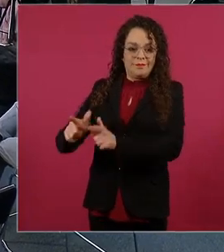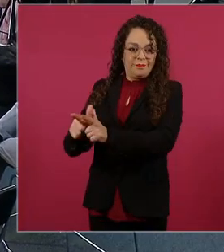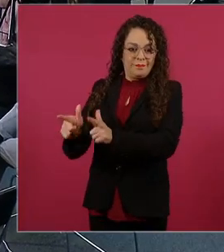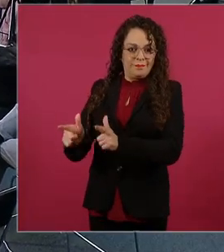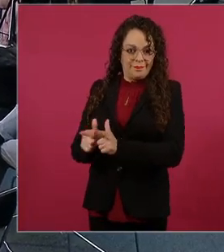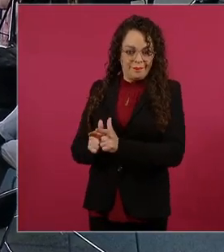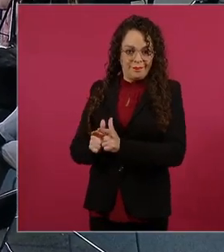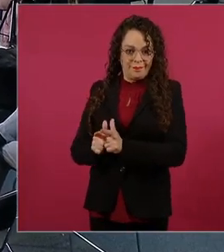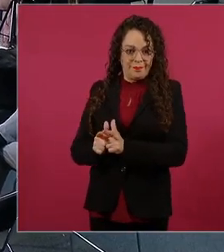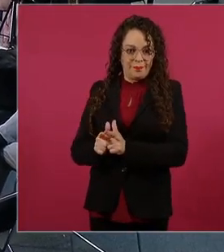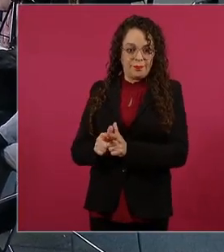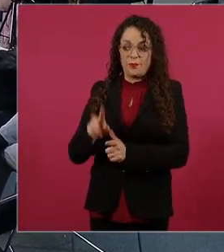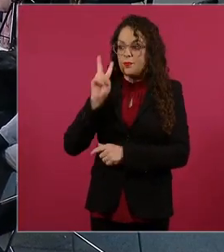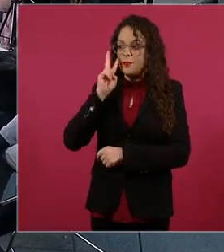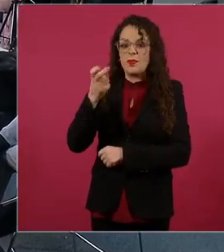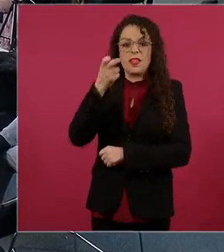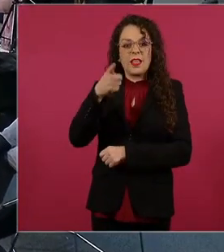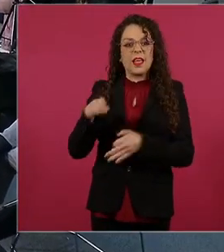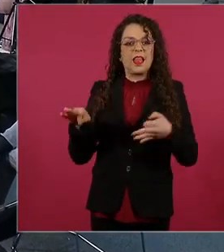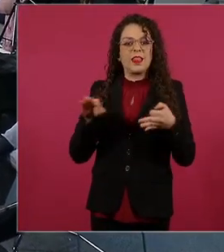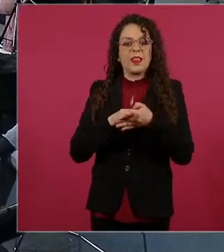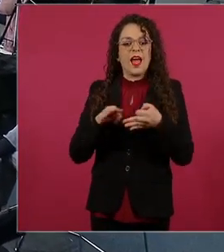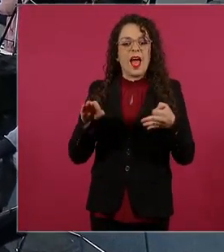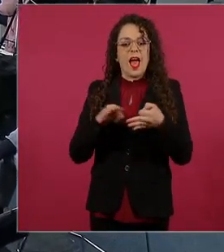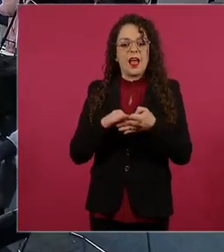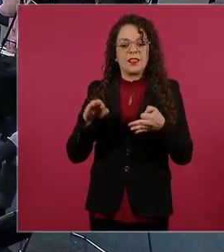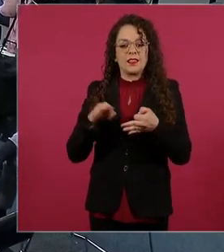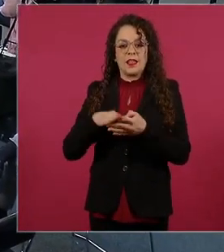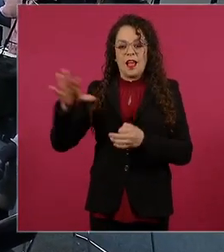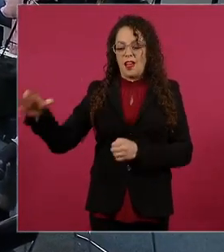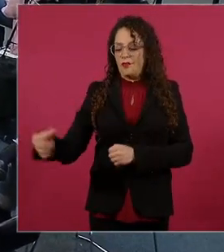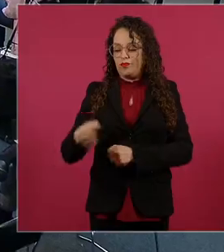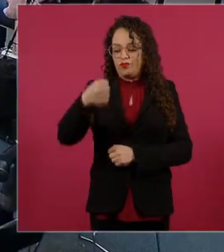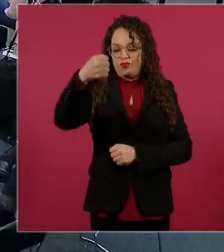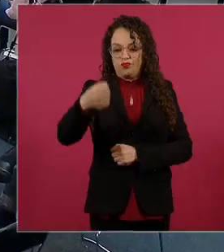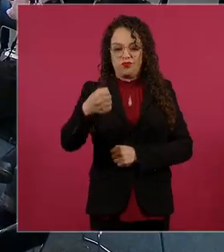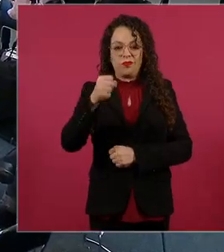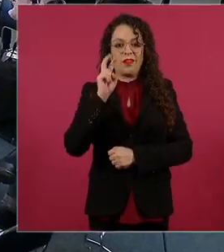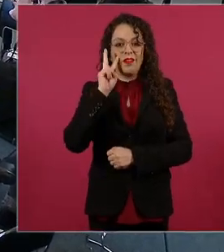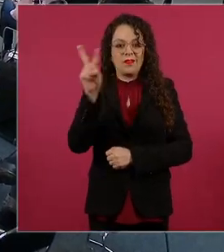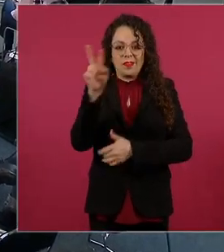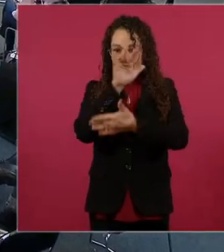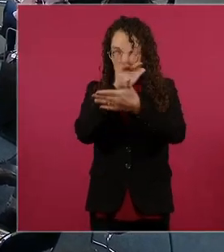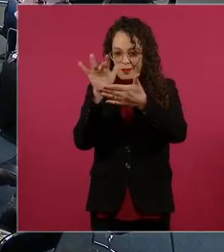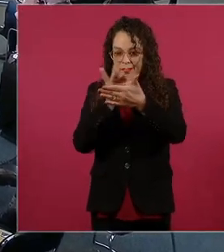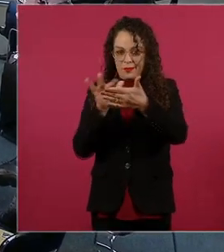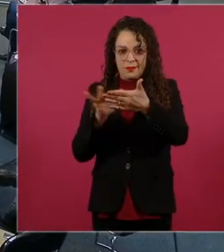ahí está a mí o lo dejamos sin la cámara